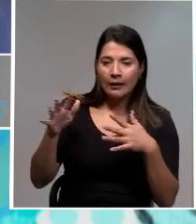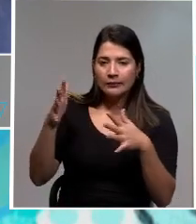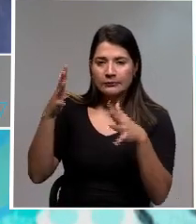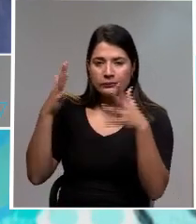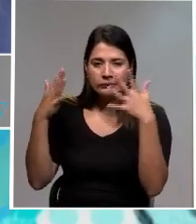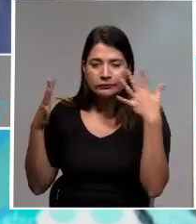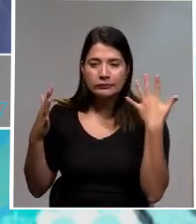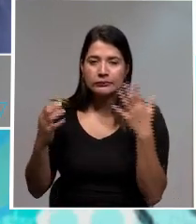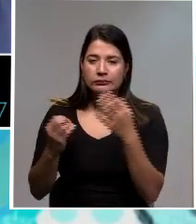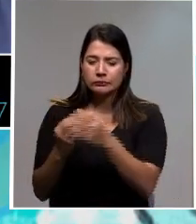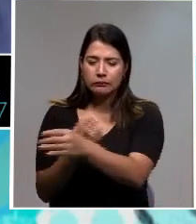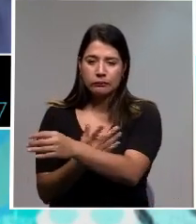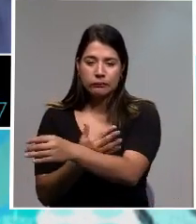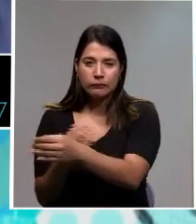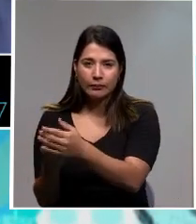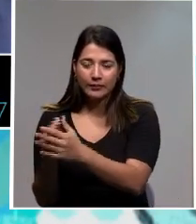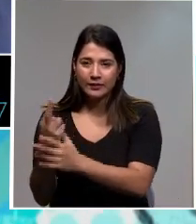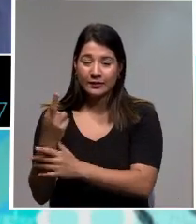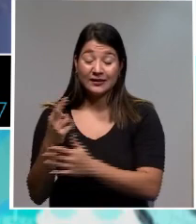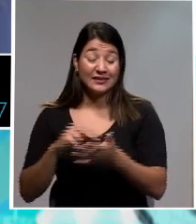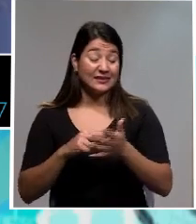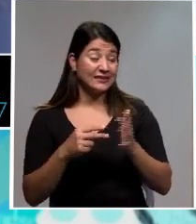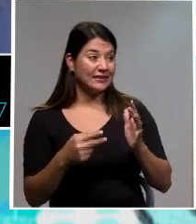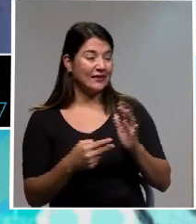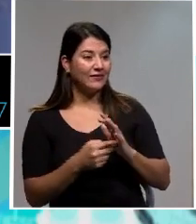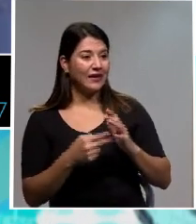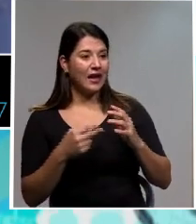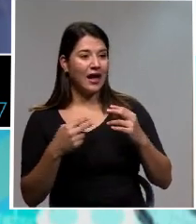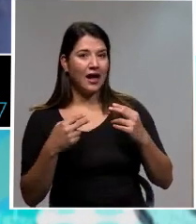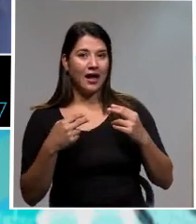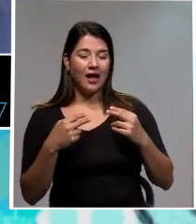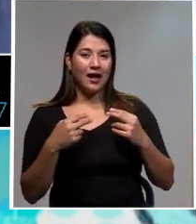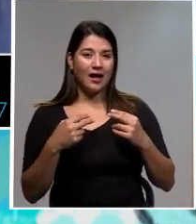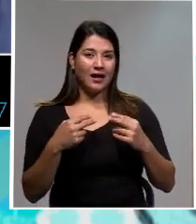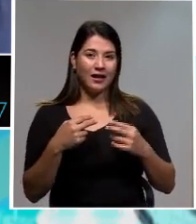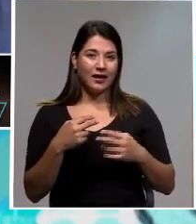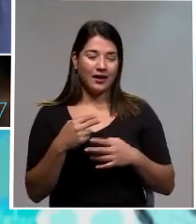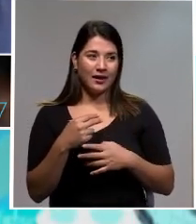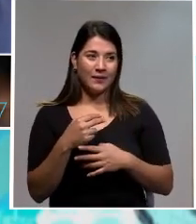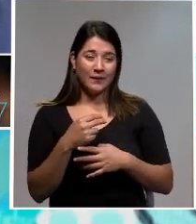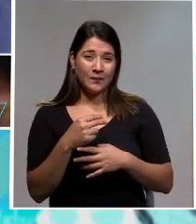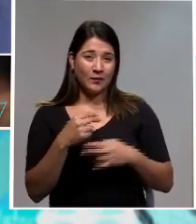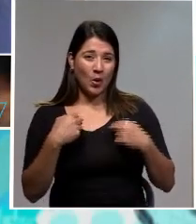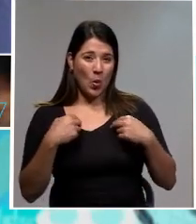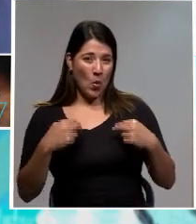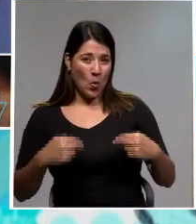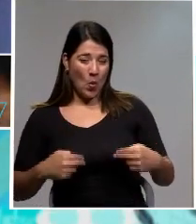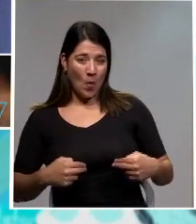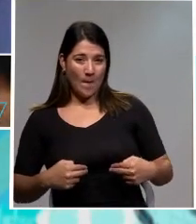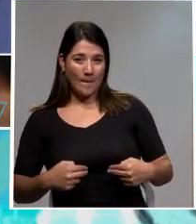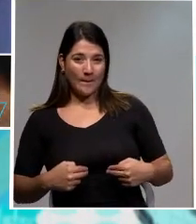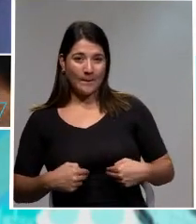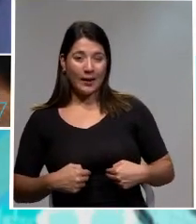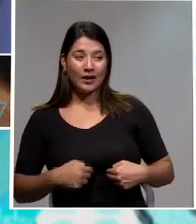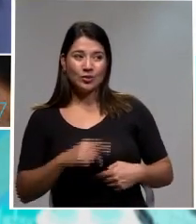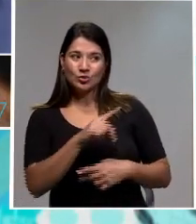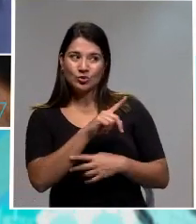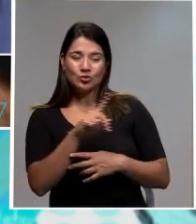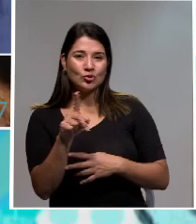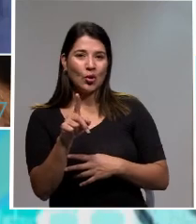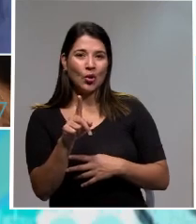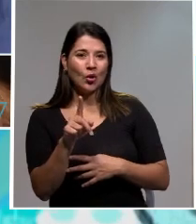bien parados en el ranking de buenas especies en la historia.